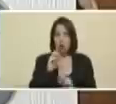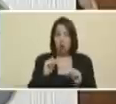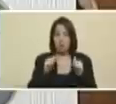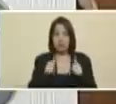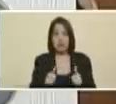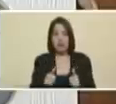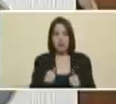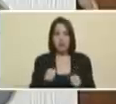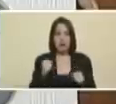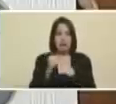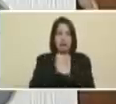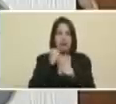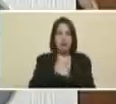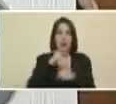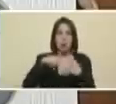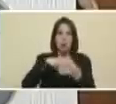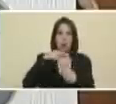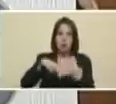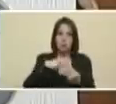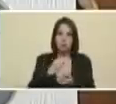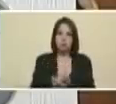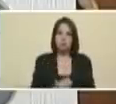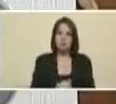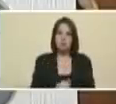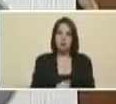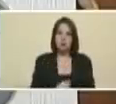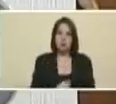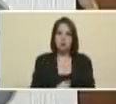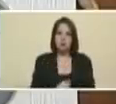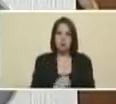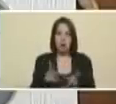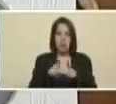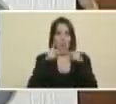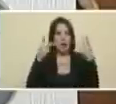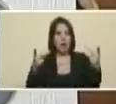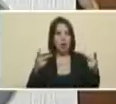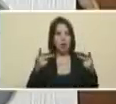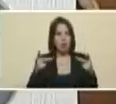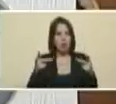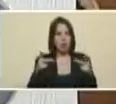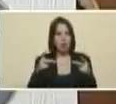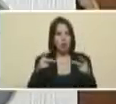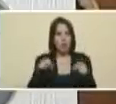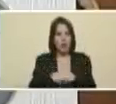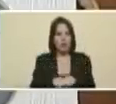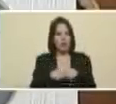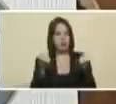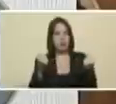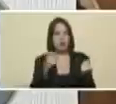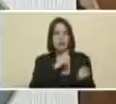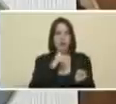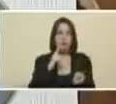Ruptura. Y en su periódico Ruptura y en su revista Ruptura